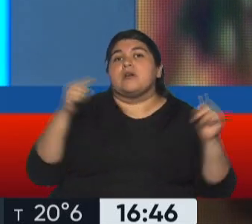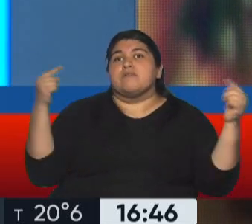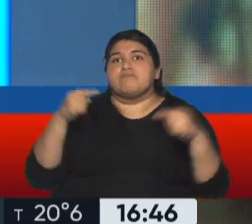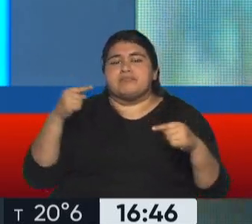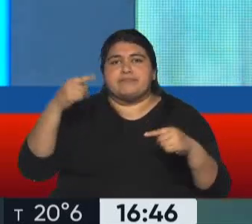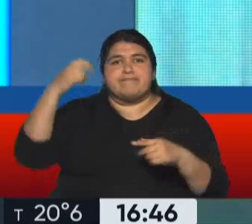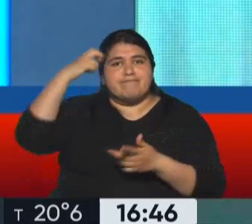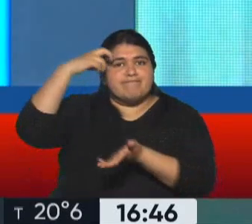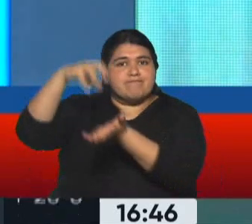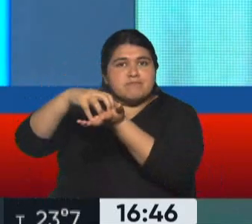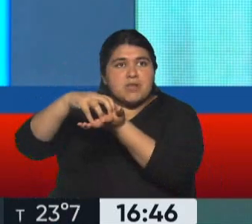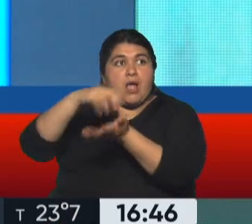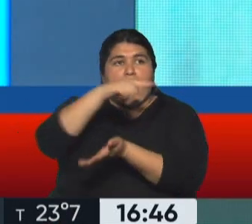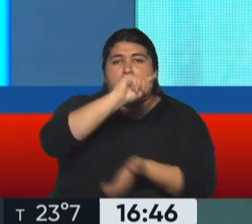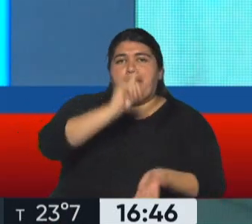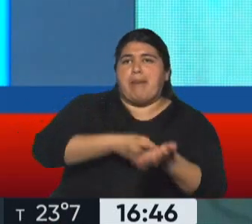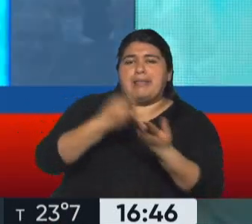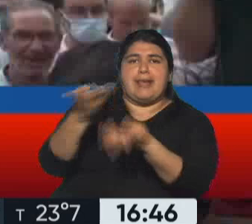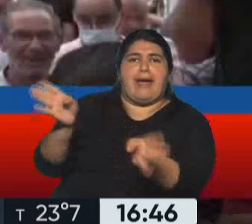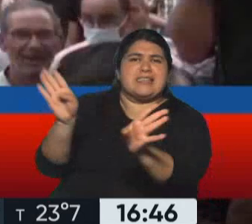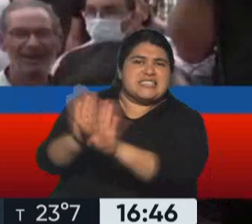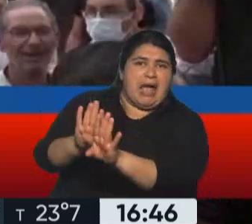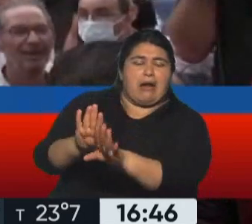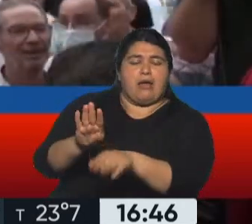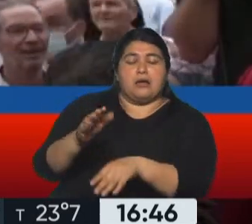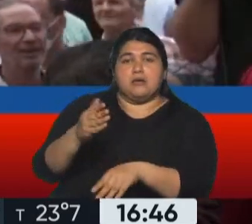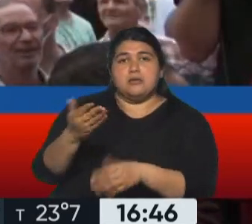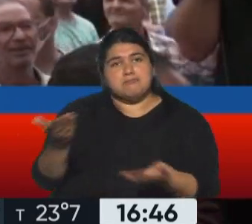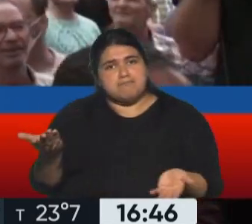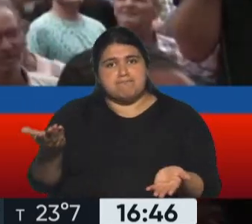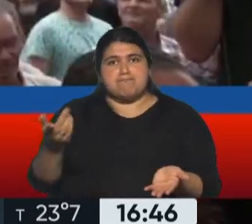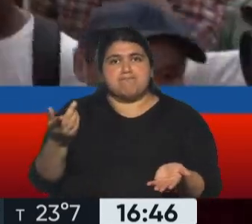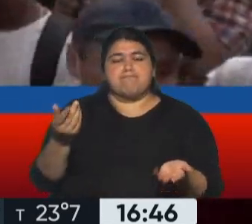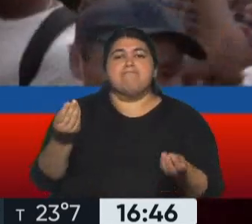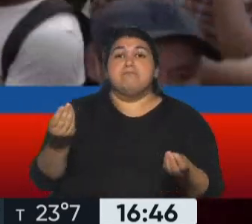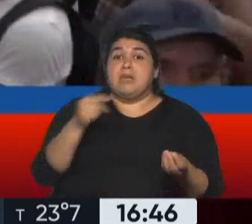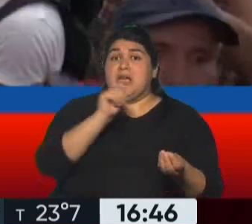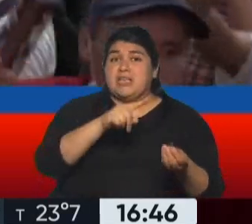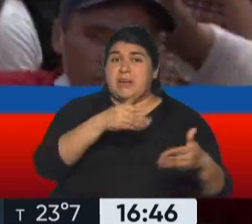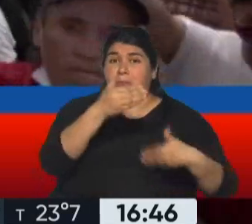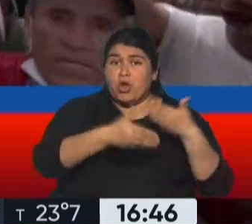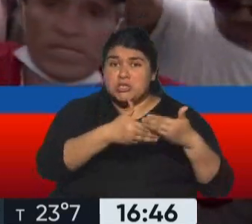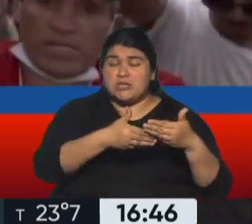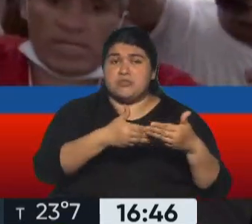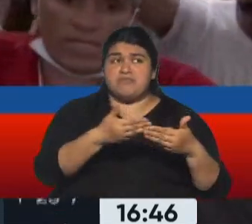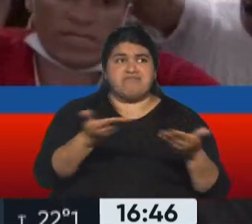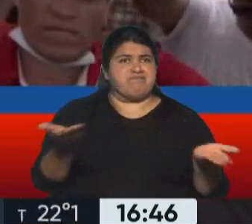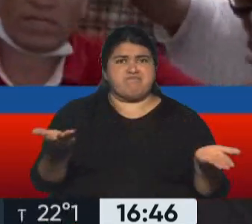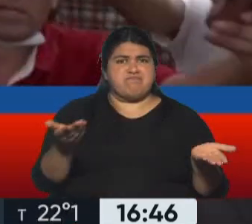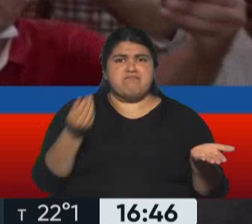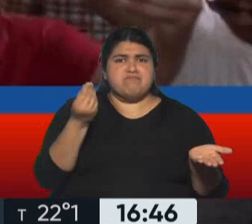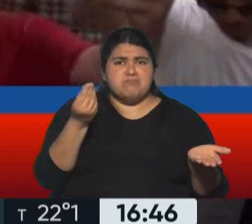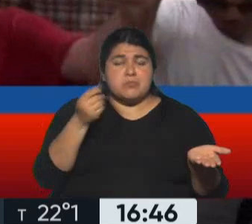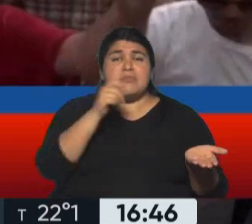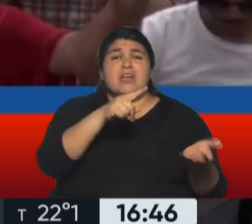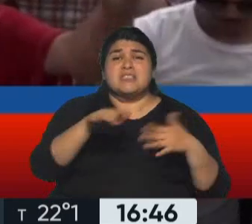donde cierra el Parlamento y el apoyo lo recibe él, sí. Más allá del tema de los partidos. Y procesos, además, que hace que en el